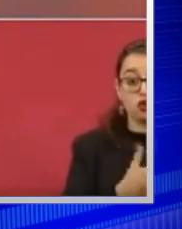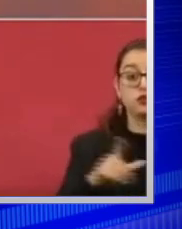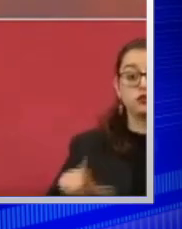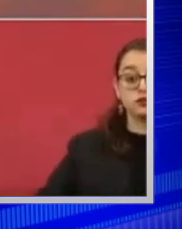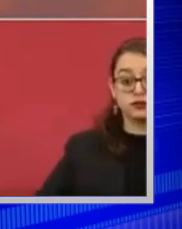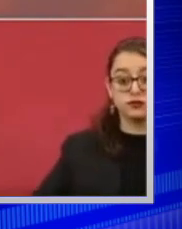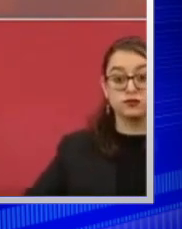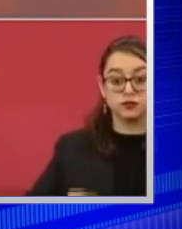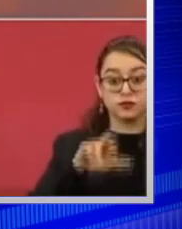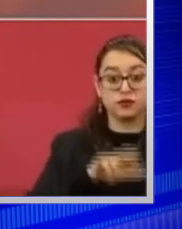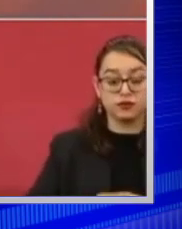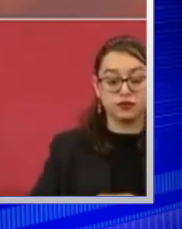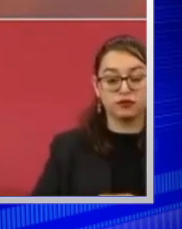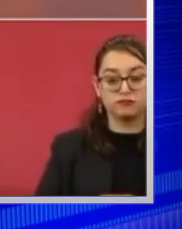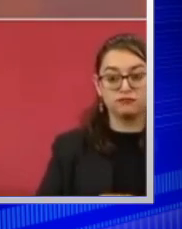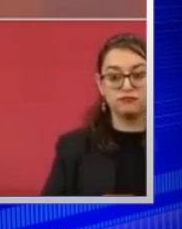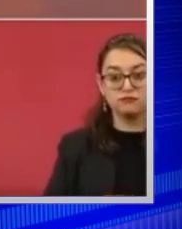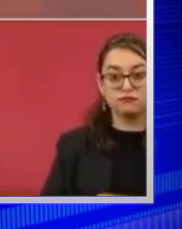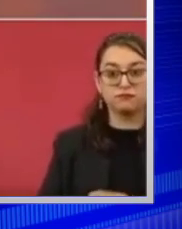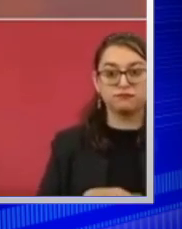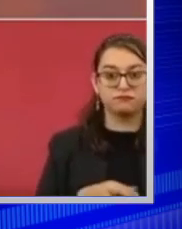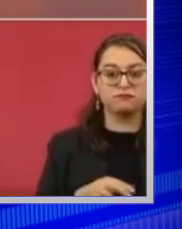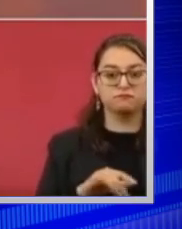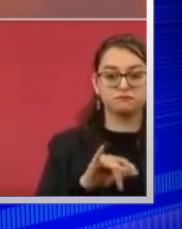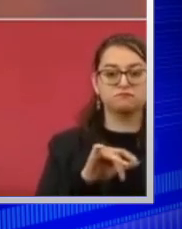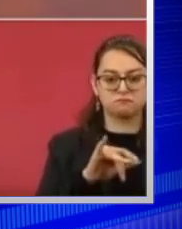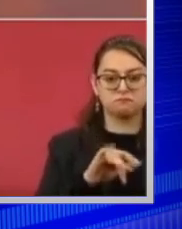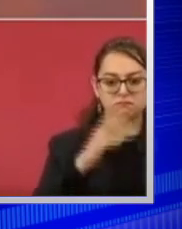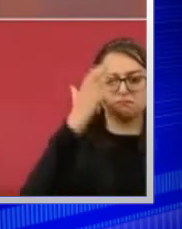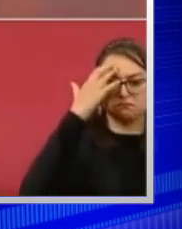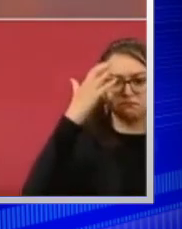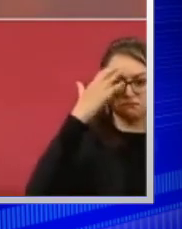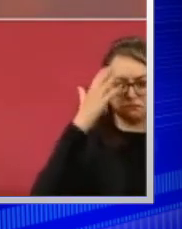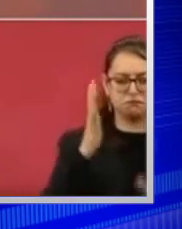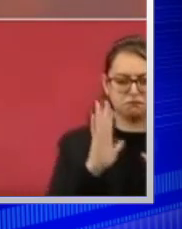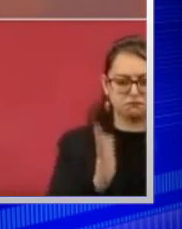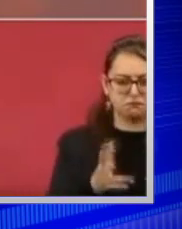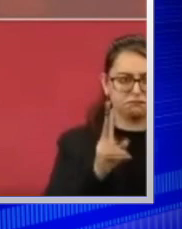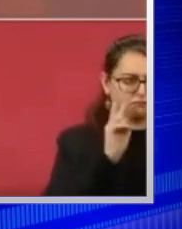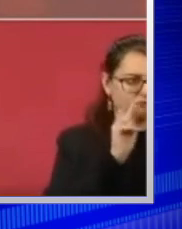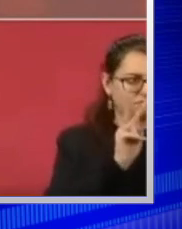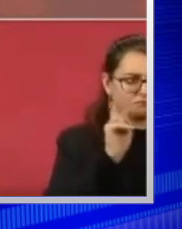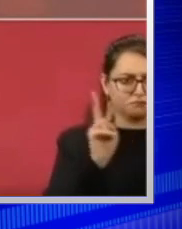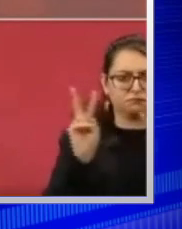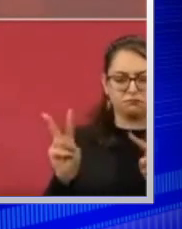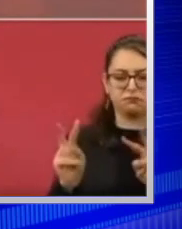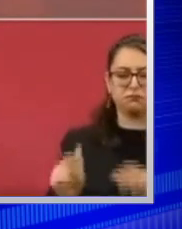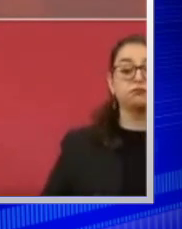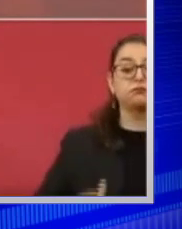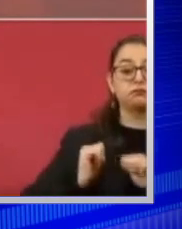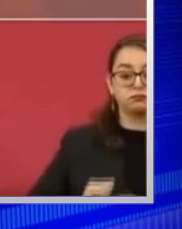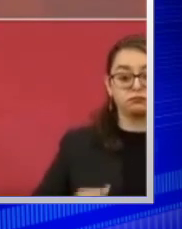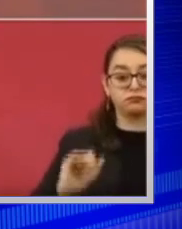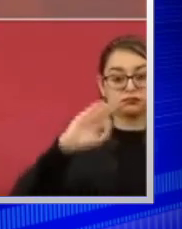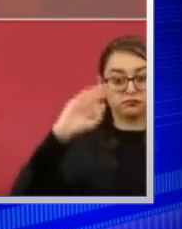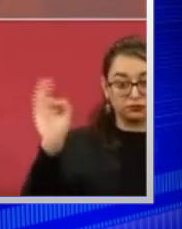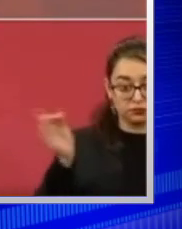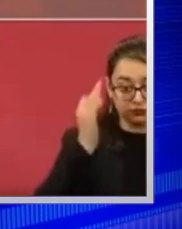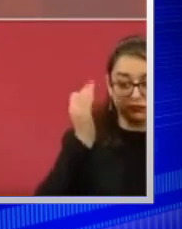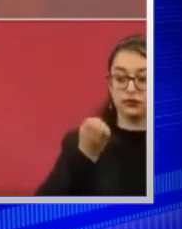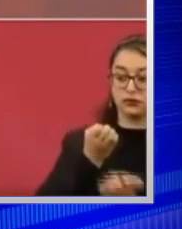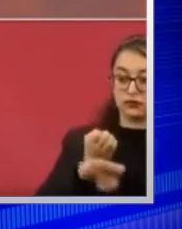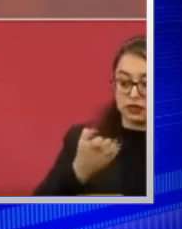tenemos este conocimiento de ello y estamos ya instancias federales coadyuvando con instancias locales